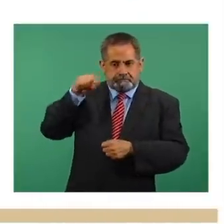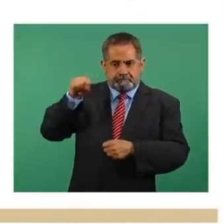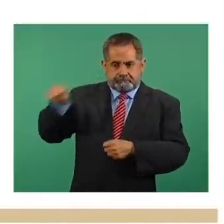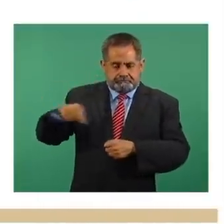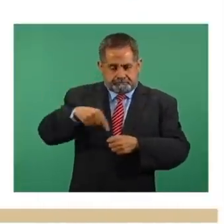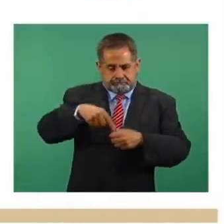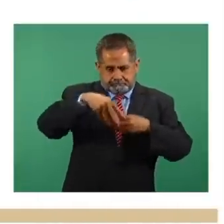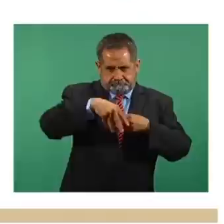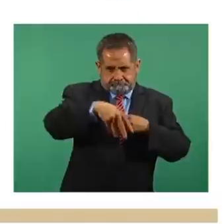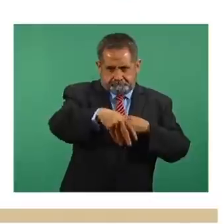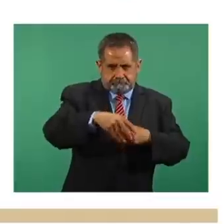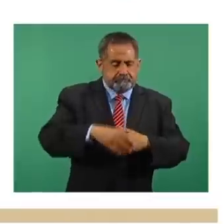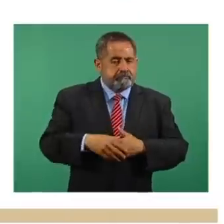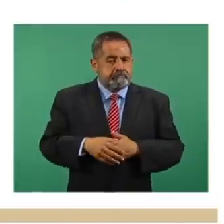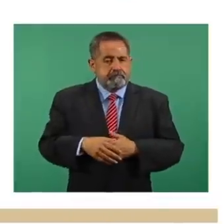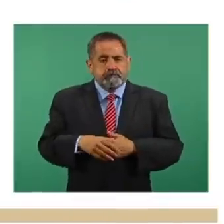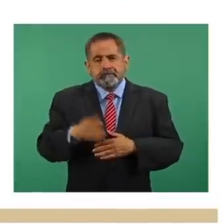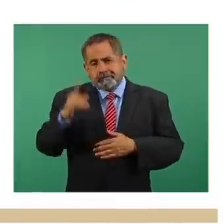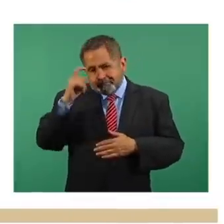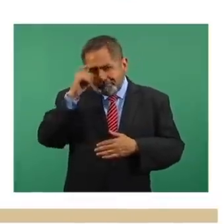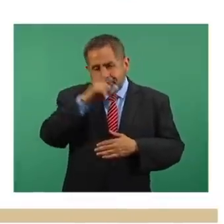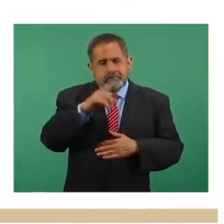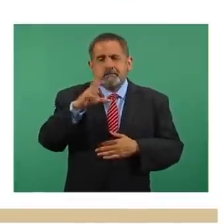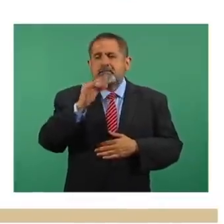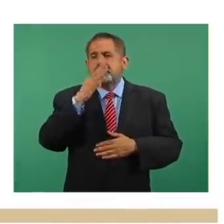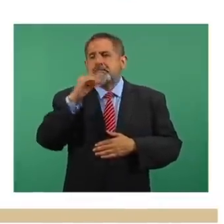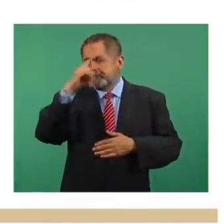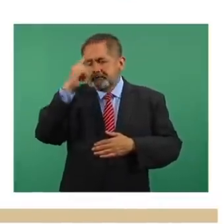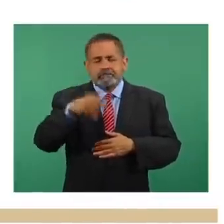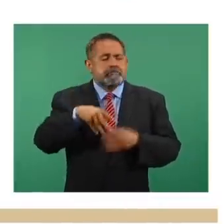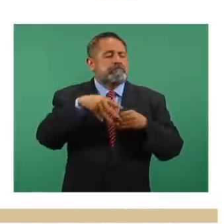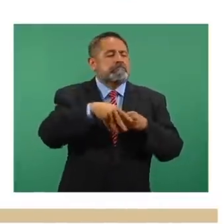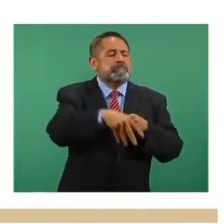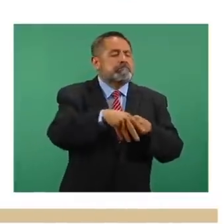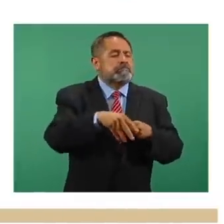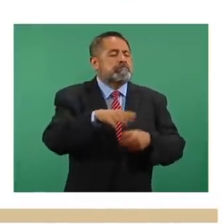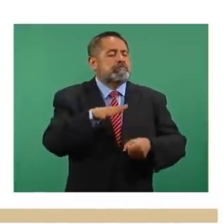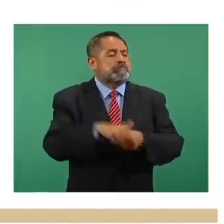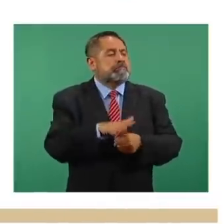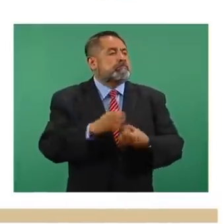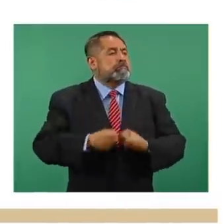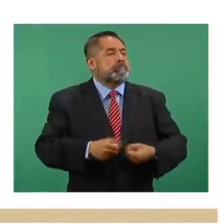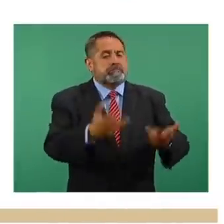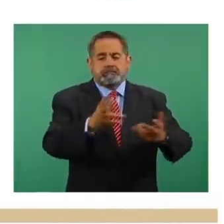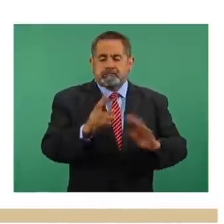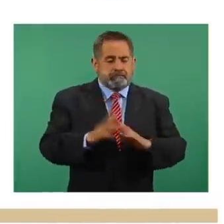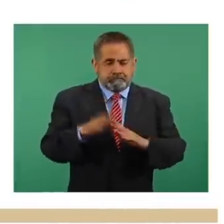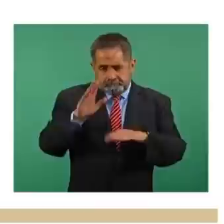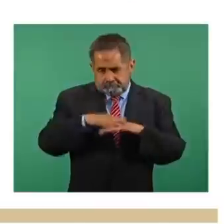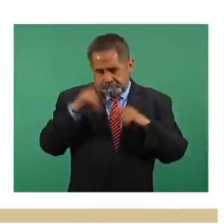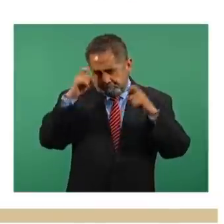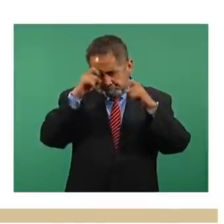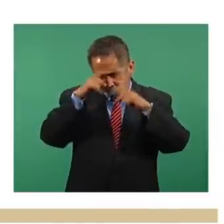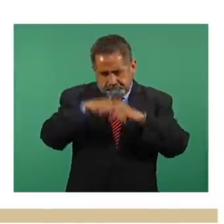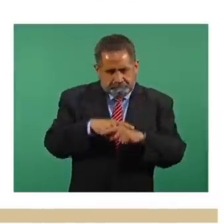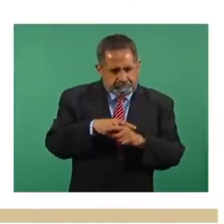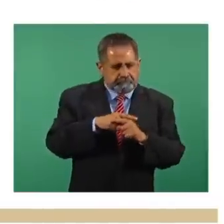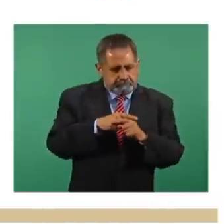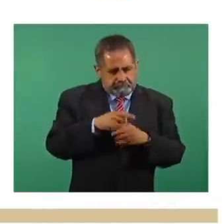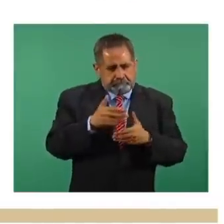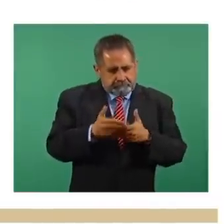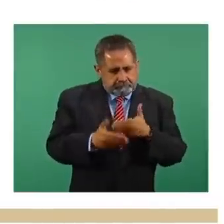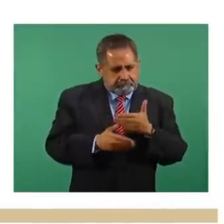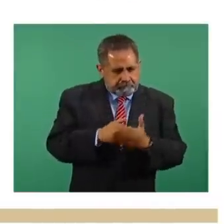Vuelvo a repetir que el envase es complejo. Hay quien piensa que el envase es un procedimiento simple, pero no lo es. Es un procedimiento muy complejo, que toma